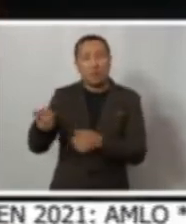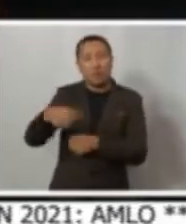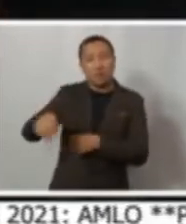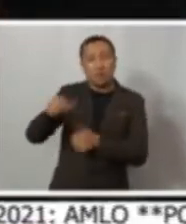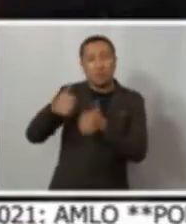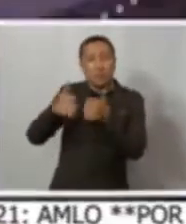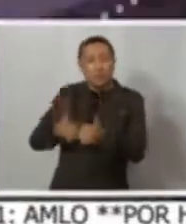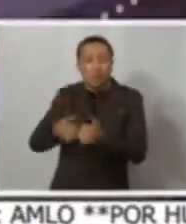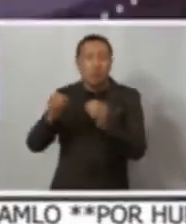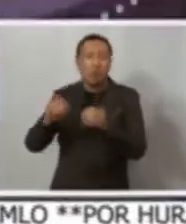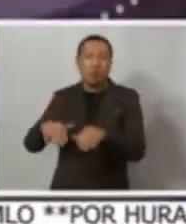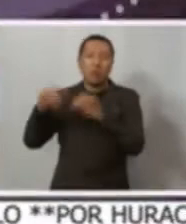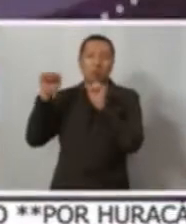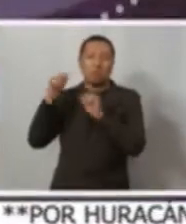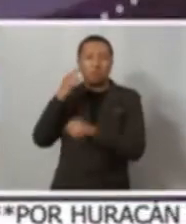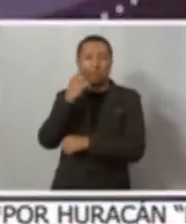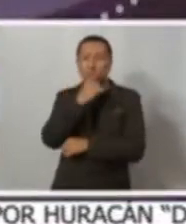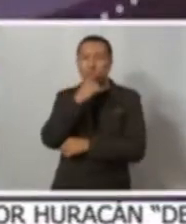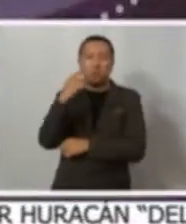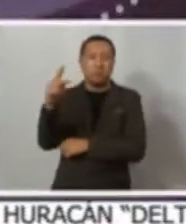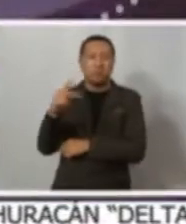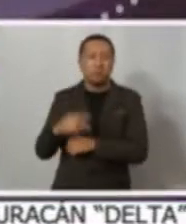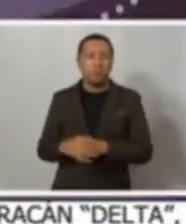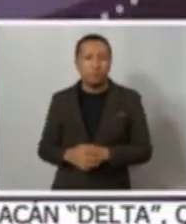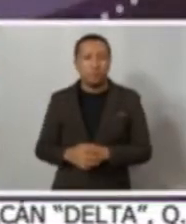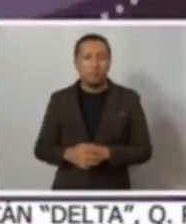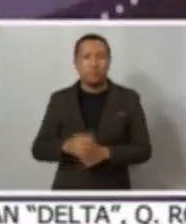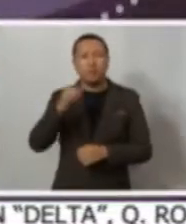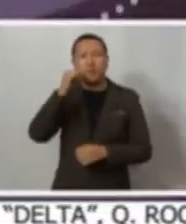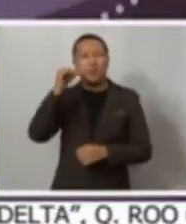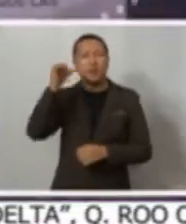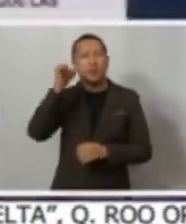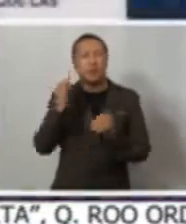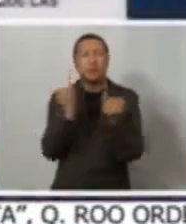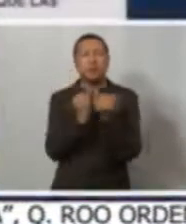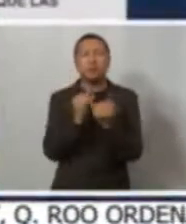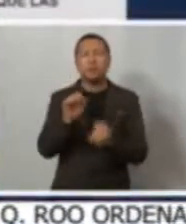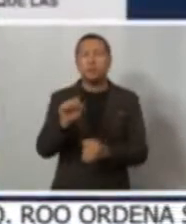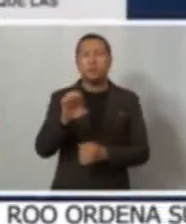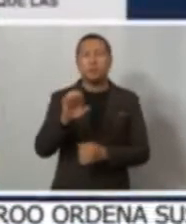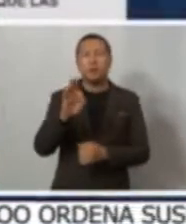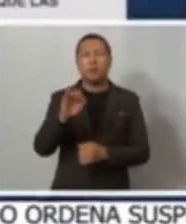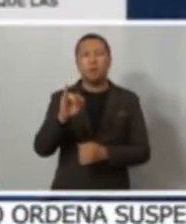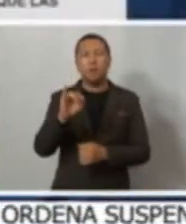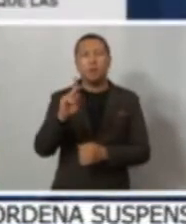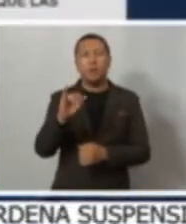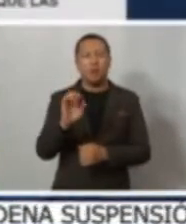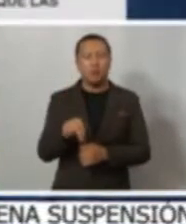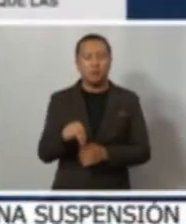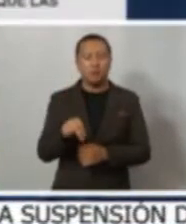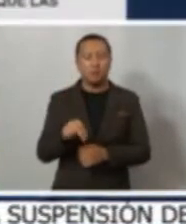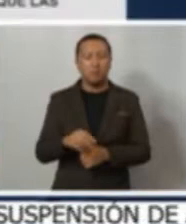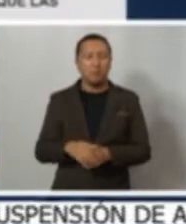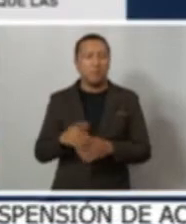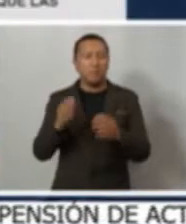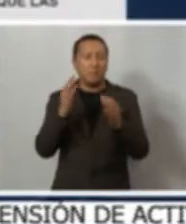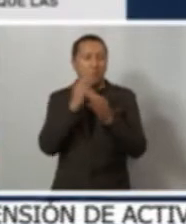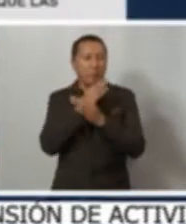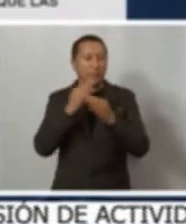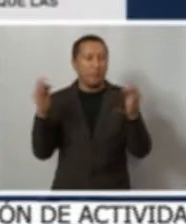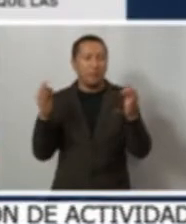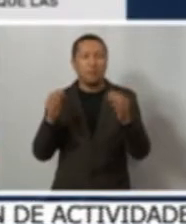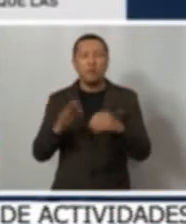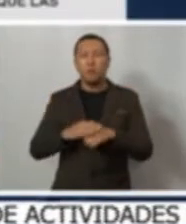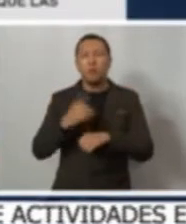no. Y ayer también la Secretaría de Finanzas y Planeación, por instrucciones del Poder Ejecutivo del Estado, con motivo de las condiciones